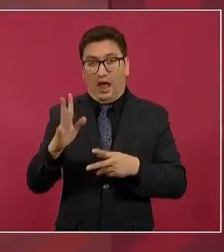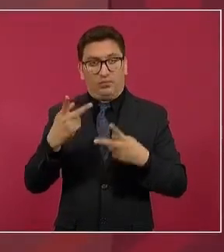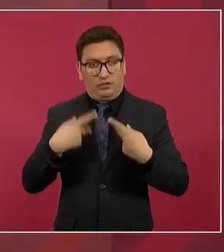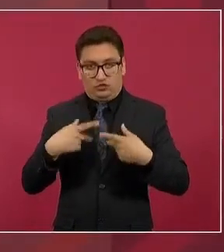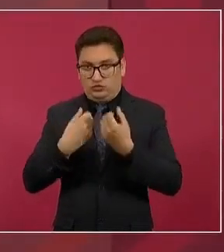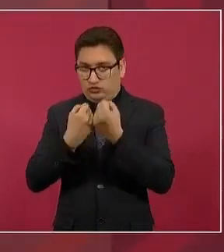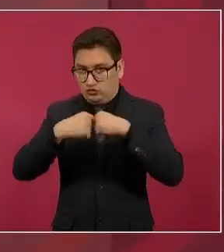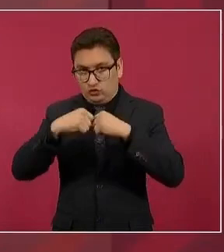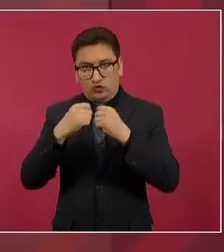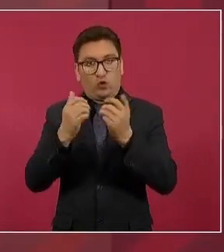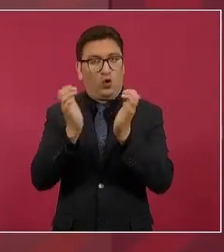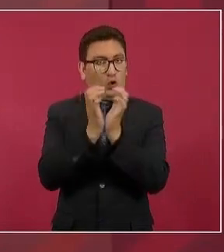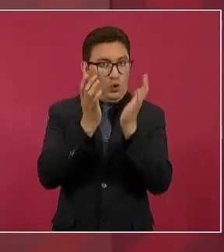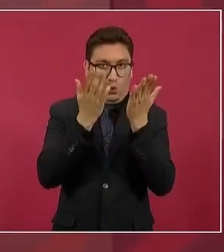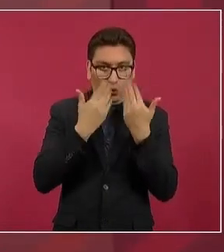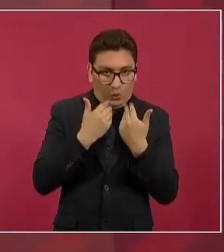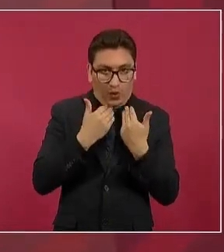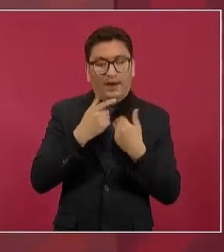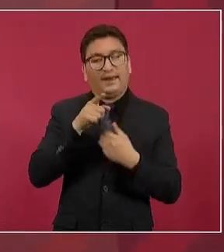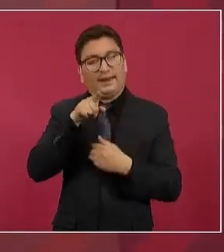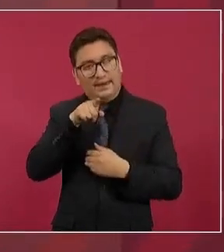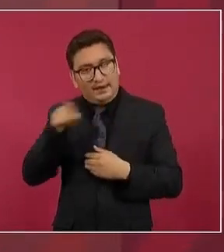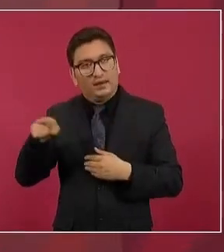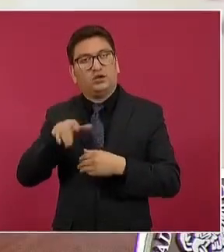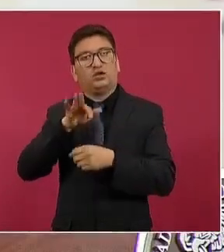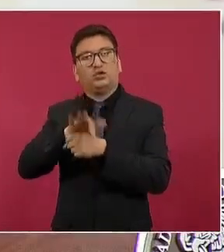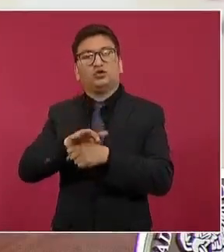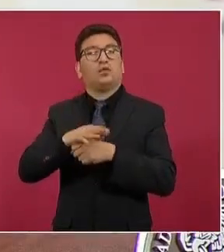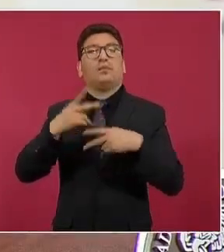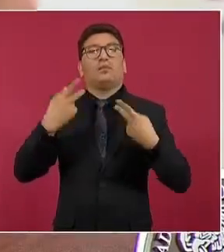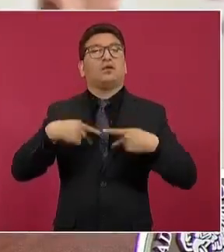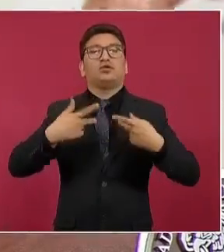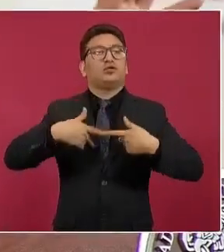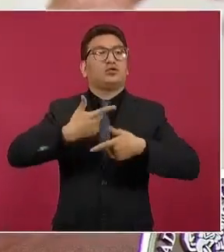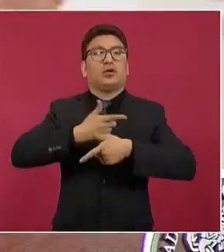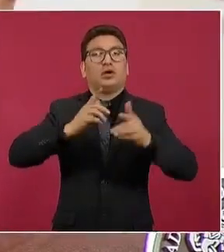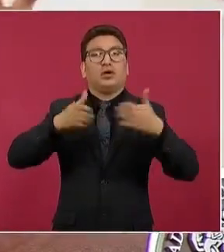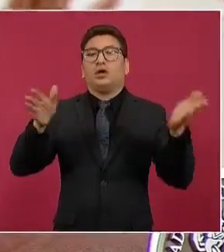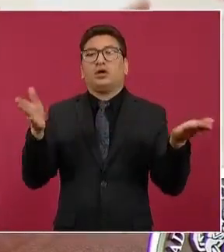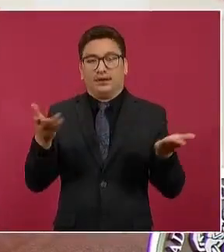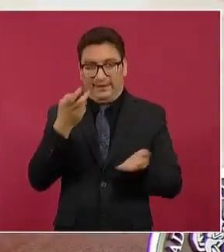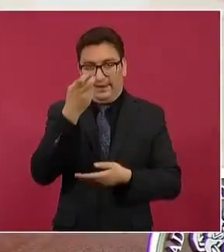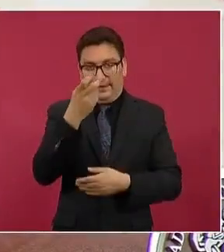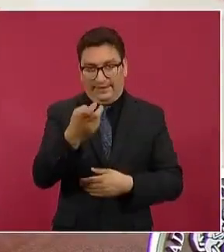asegurados, los que no tienen la seguridad social, para población abierta, que es lo que estamos ahora